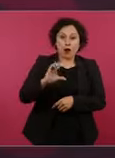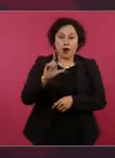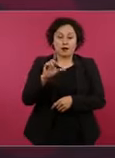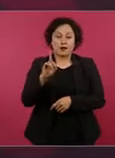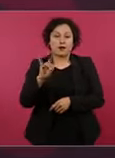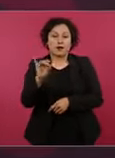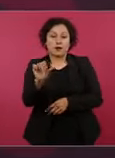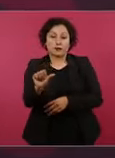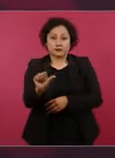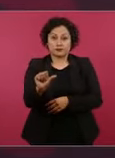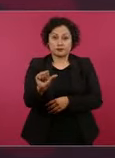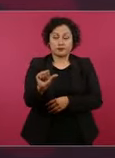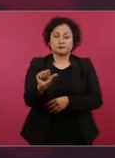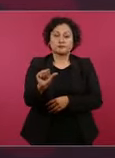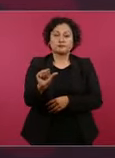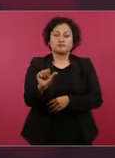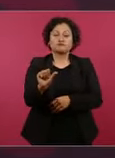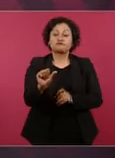es